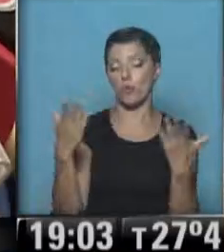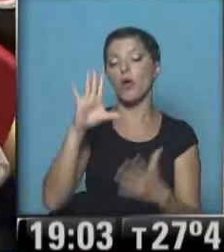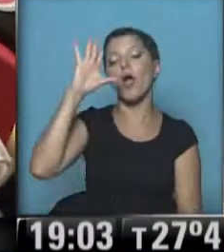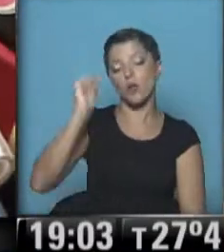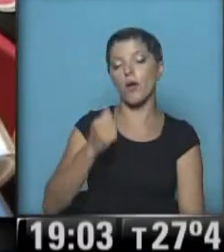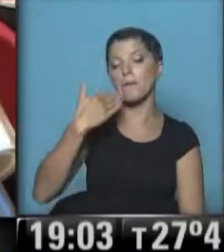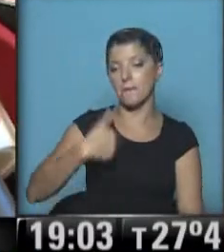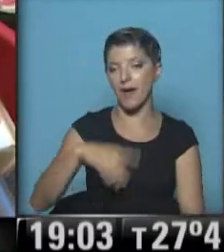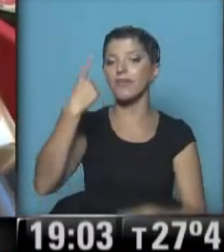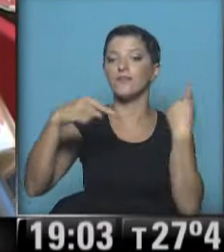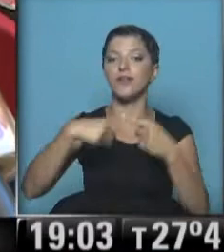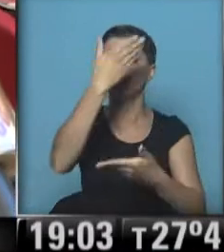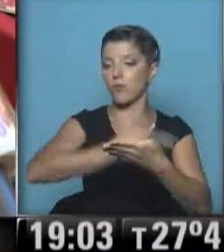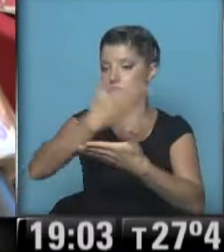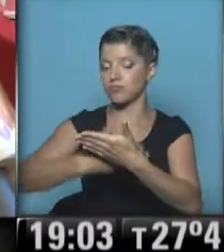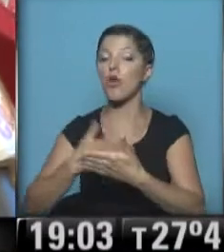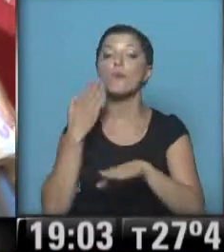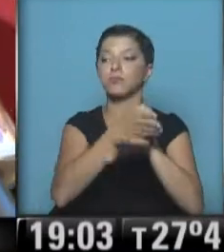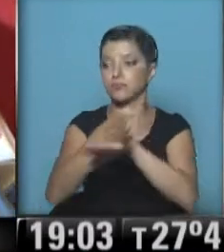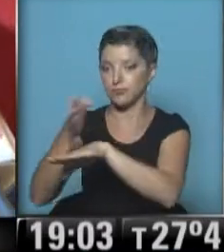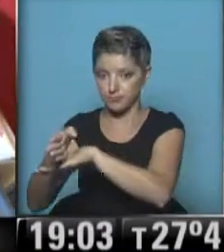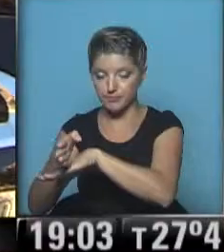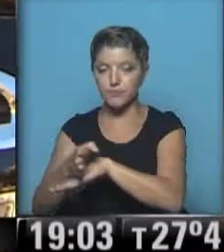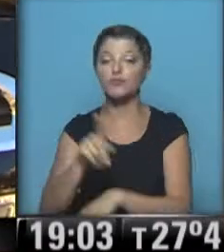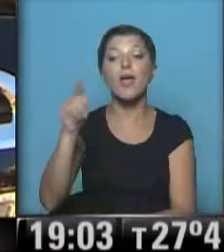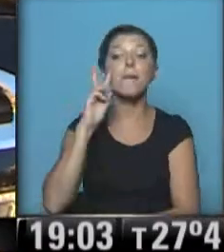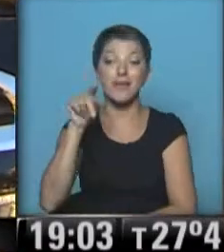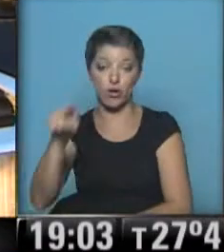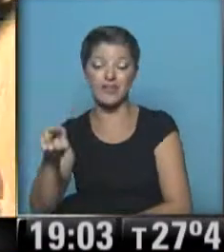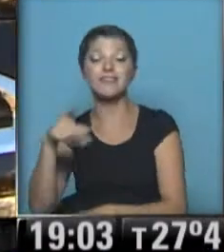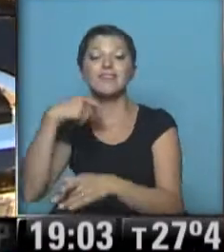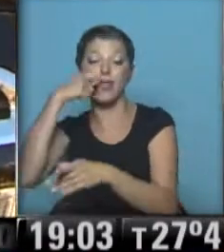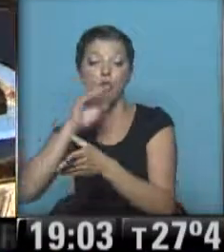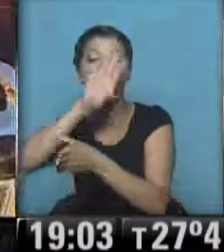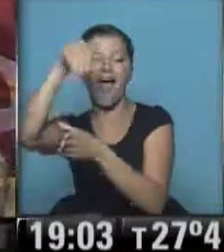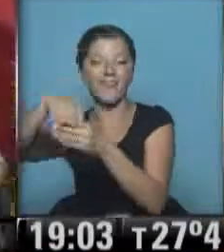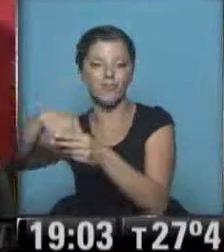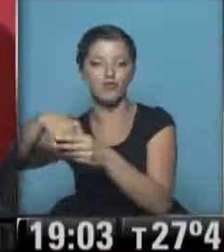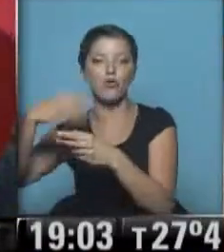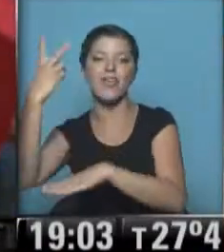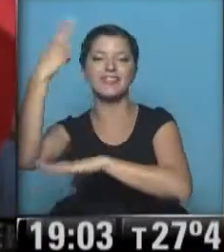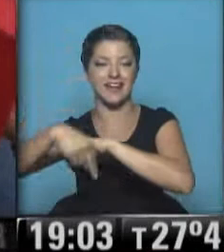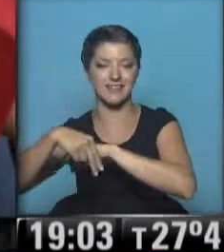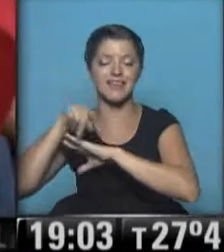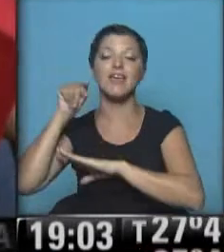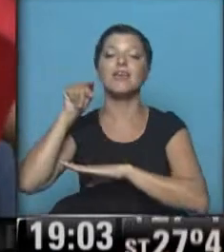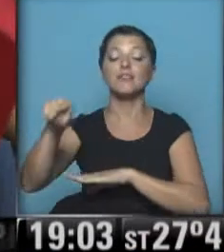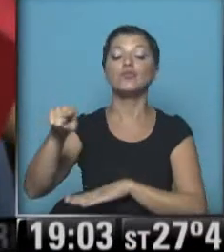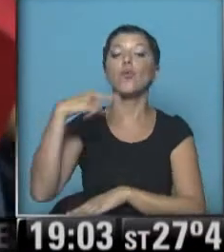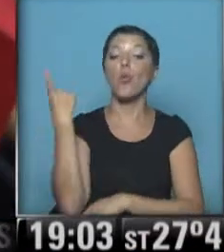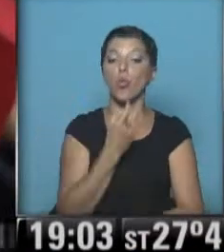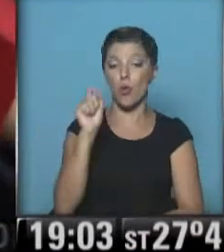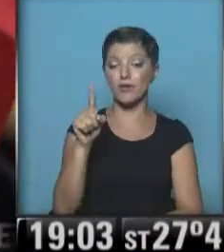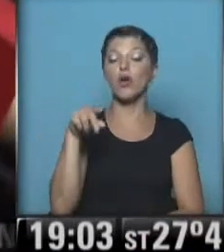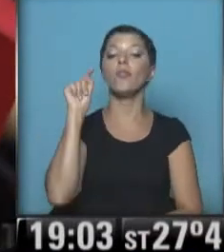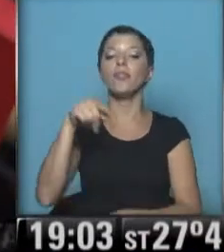liberando diferentes órdenes de allanamiento. Ustedes habrán visto que la droga estaba en un taxi o casualidad de nacionalidad peruana su